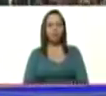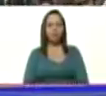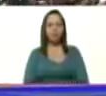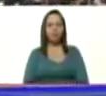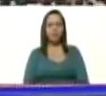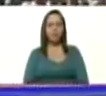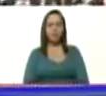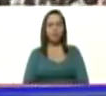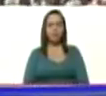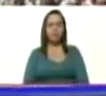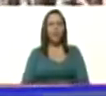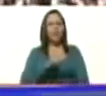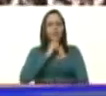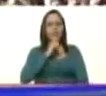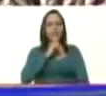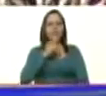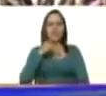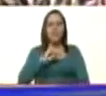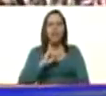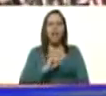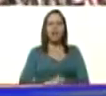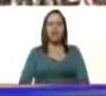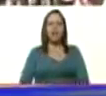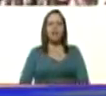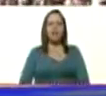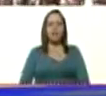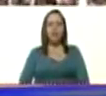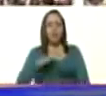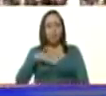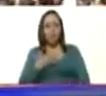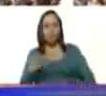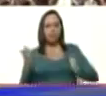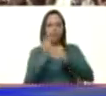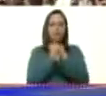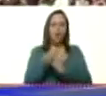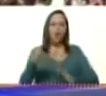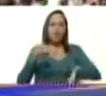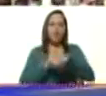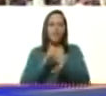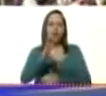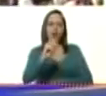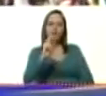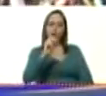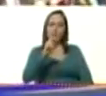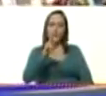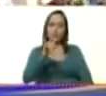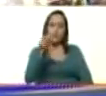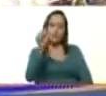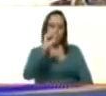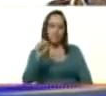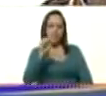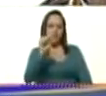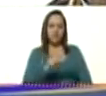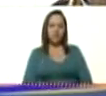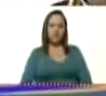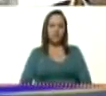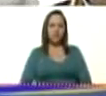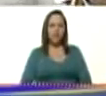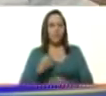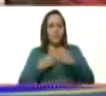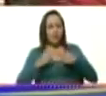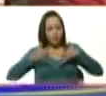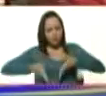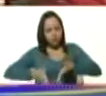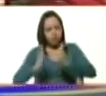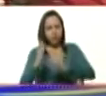Lo difícil que ha sido recuperar a Conviasa, pero vamos encaminados. Yo